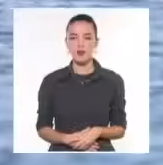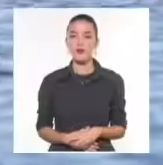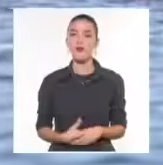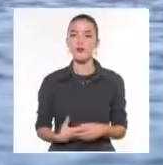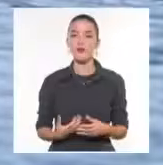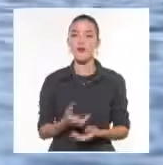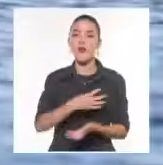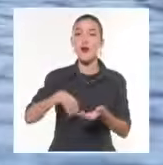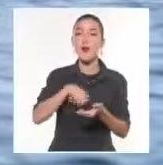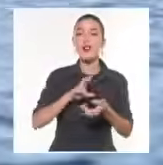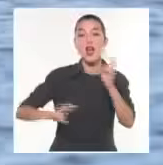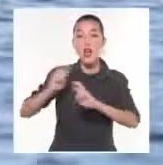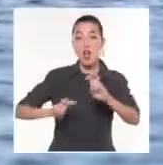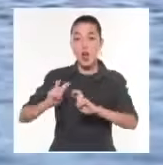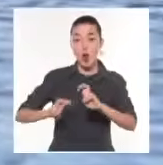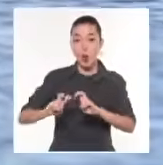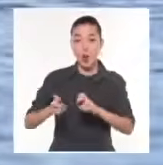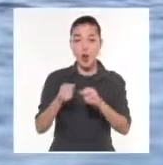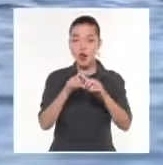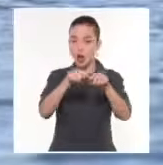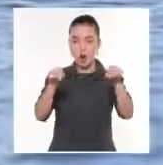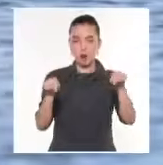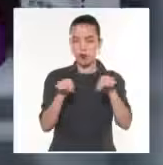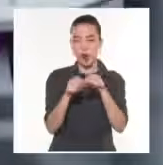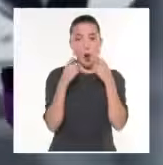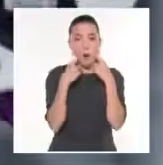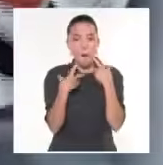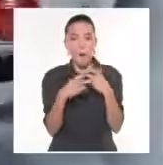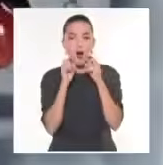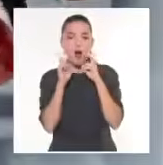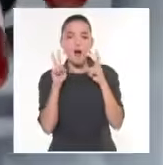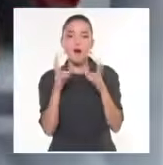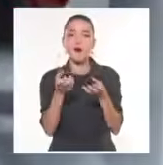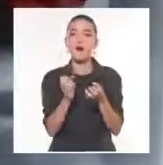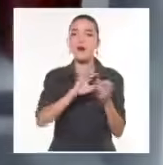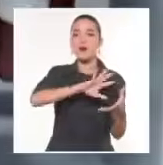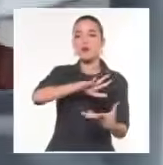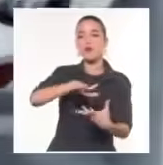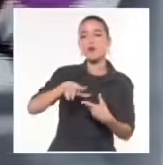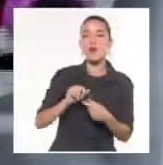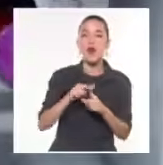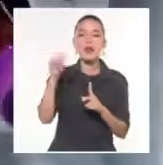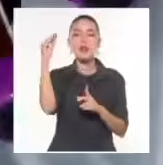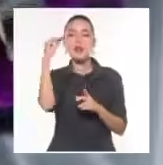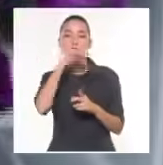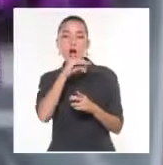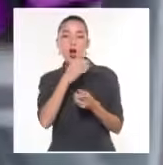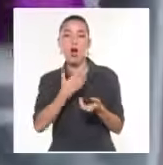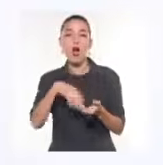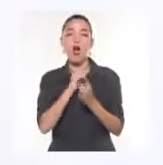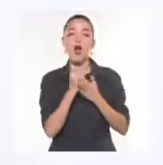hasta investigaciones en ecosistemas esenciales para la vida en el planeta y tecnologías biomédicas a favor de la salud humana.